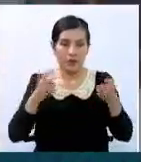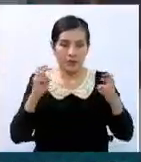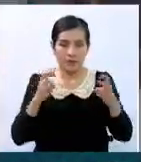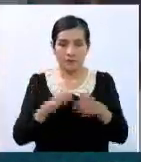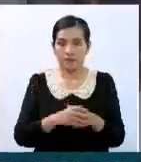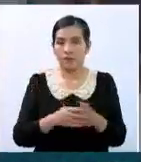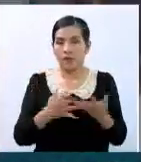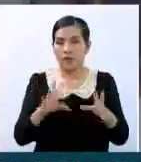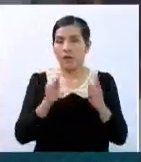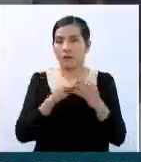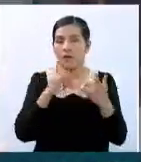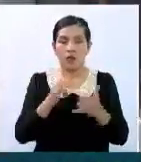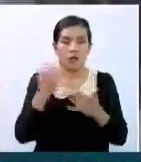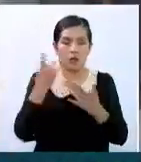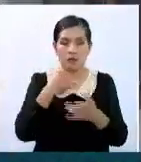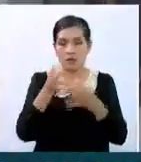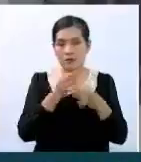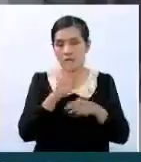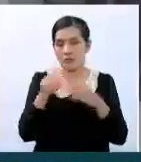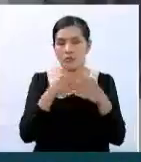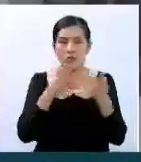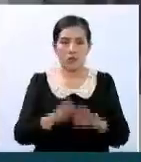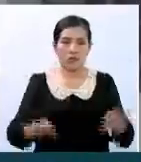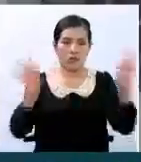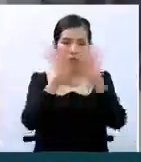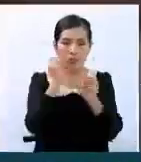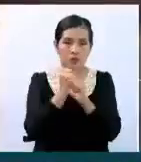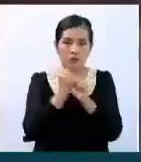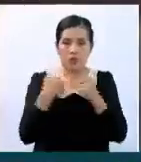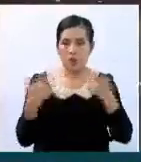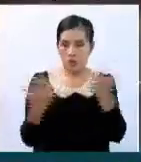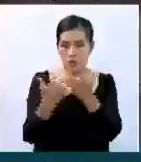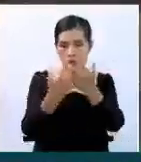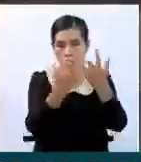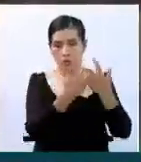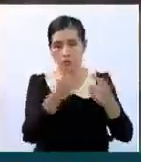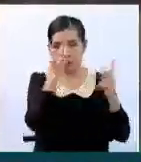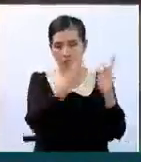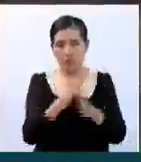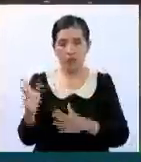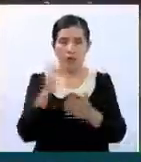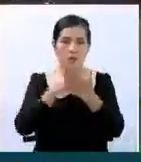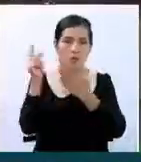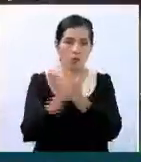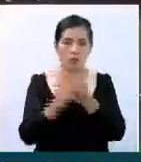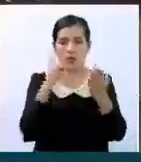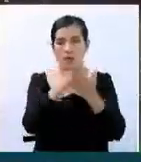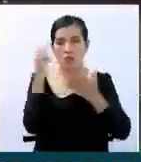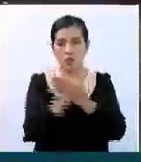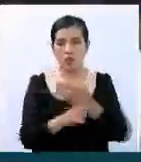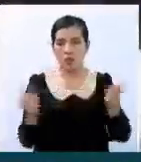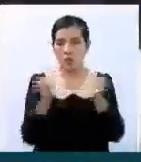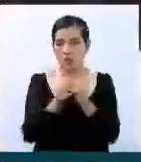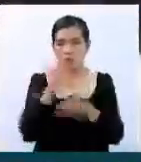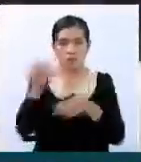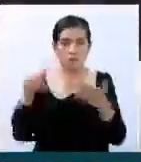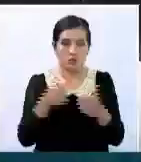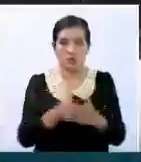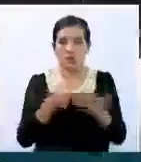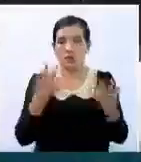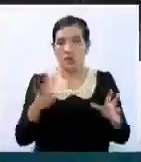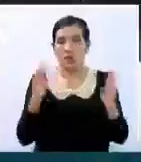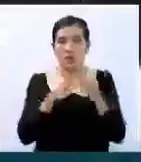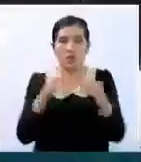podríamos nosotros vivir. Es importante poder trabajar con ellos de forma coordinada en los planes, programas y proyectos que ellos tienen. Nosotros como municipio pues